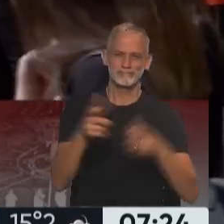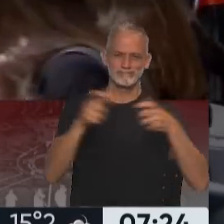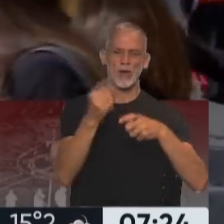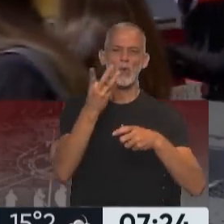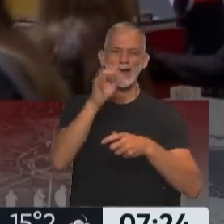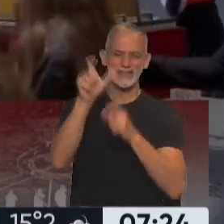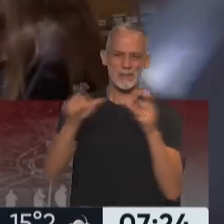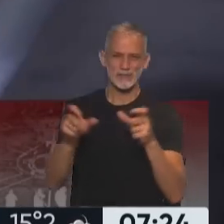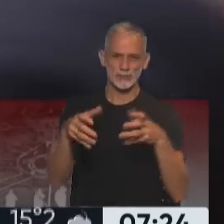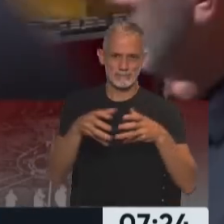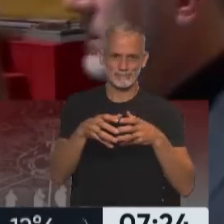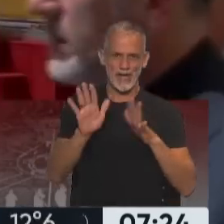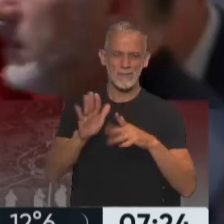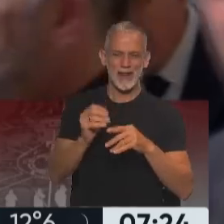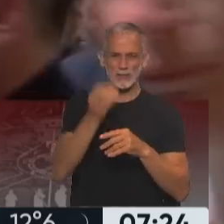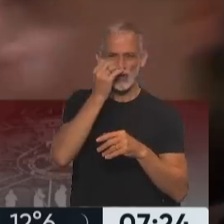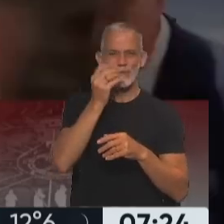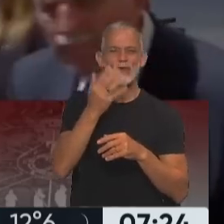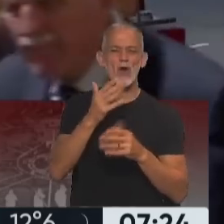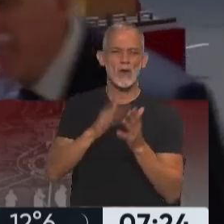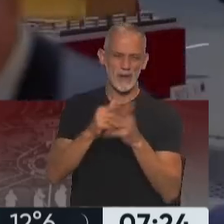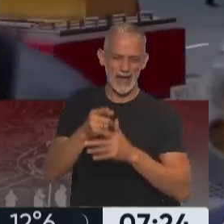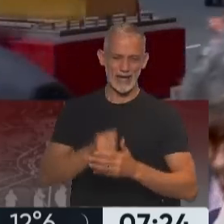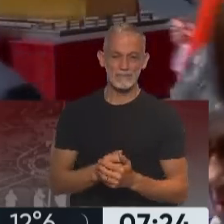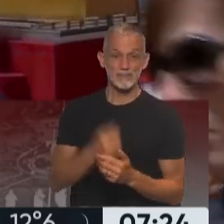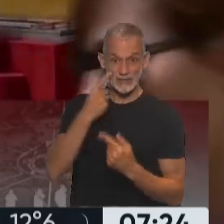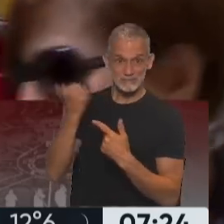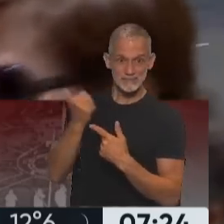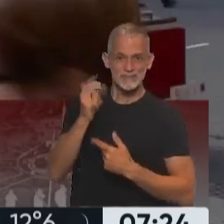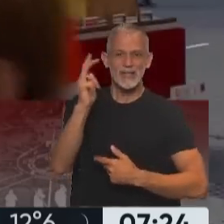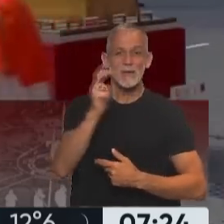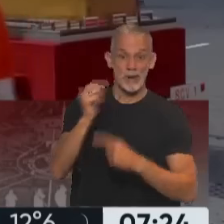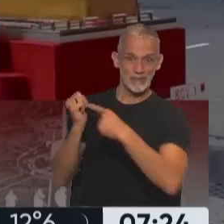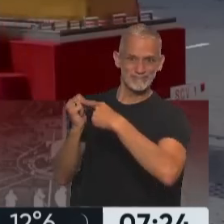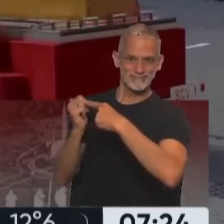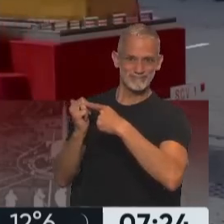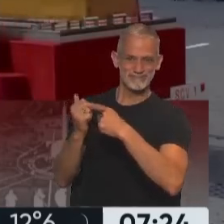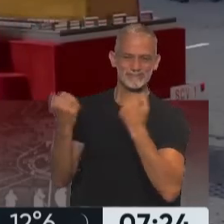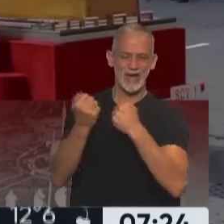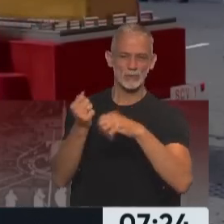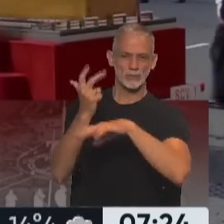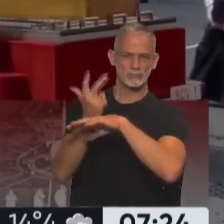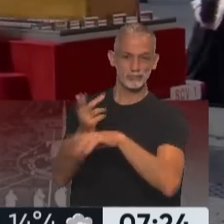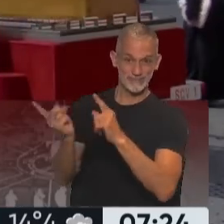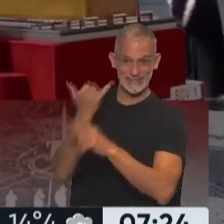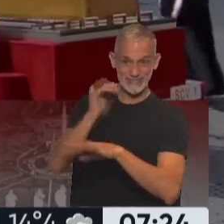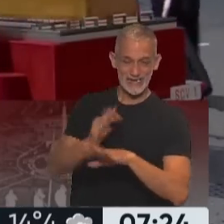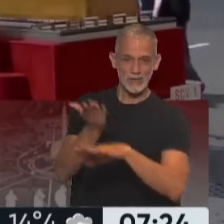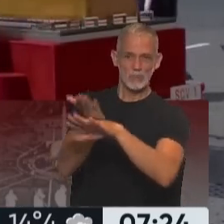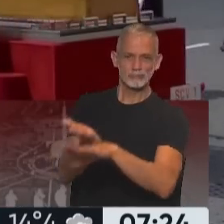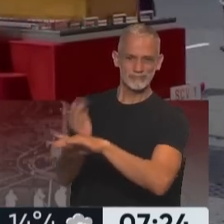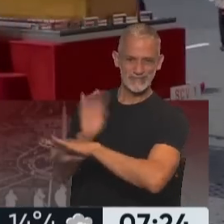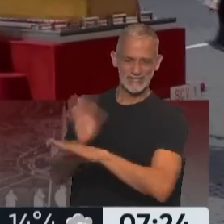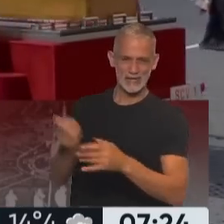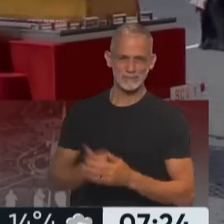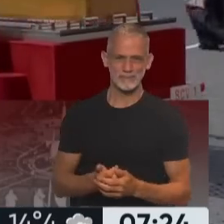comisión de recepción y acompañamiento en la inhumación. La imagen ya nos muestra al papamóvil, ¿eh? Ahí está, el féretro está ubicado el féretro del papamóvil. Ese